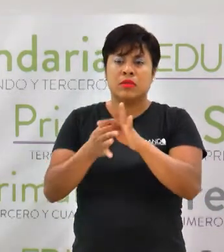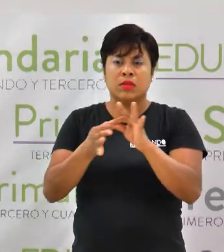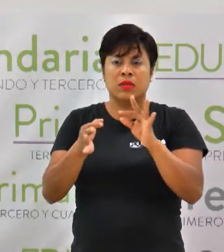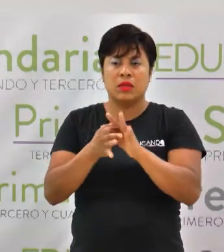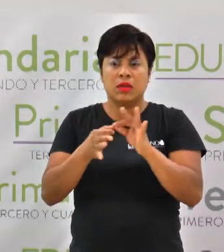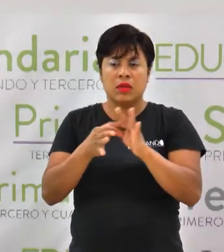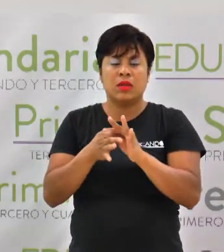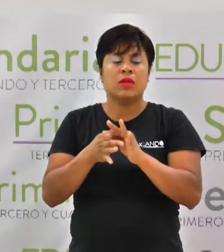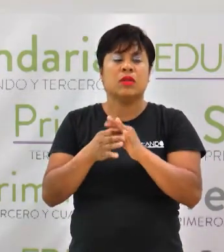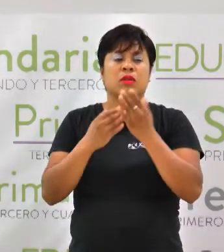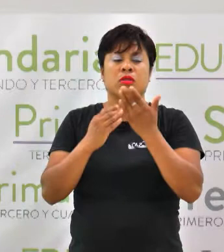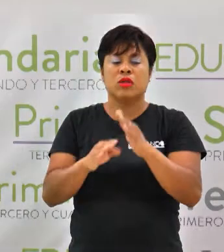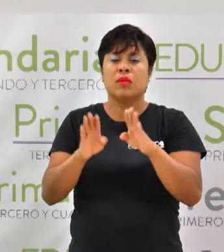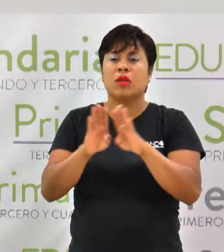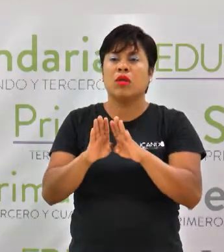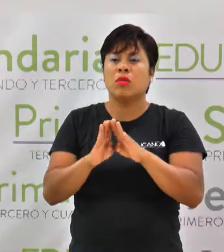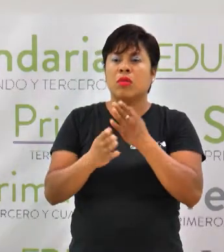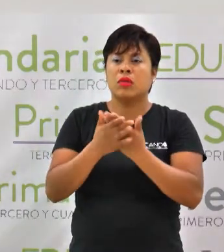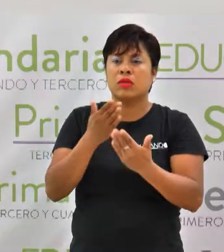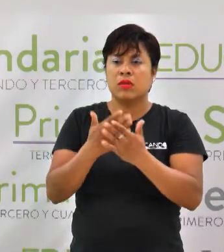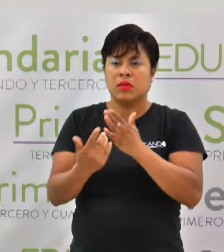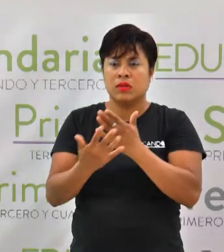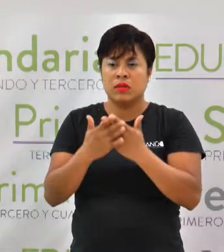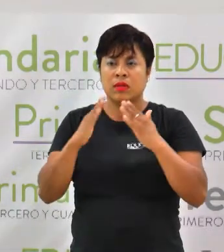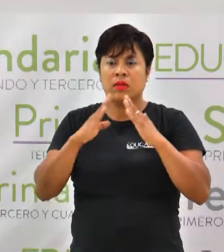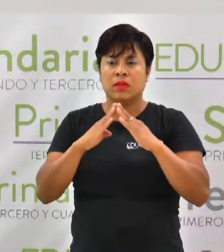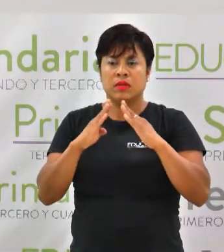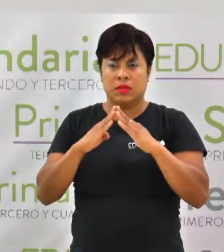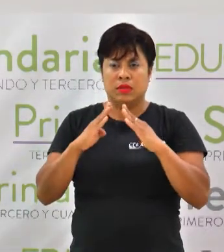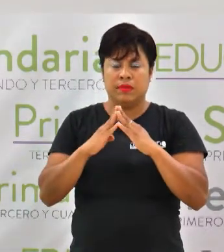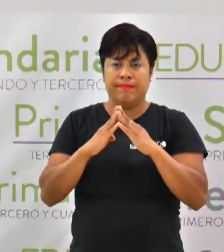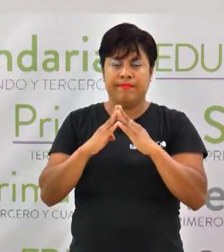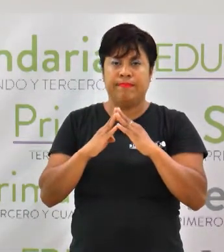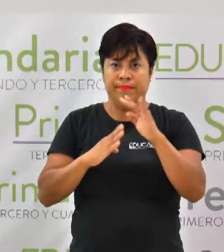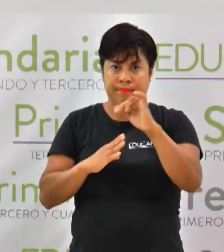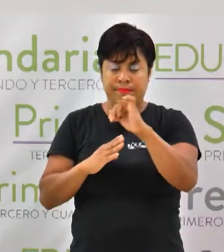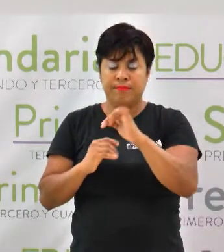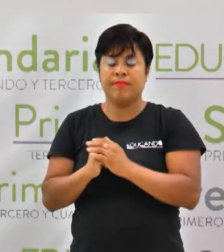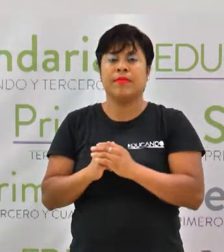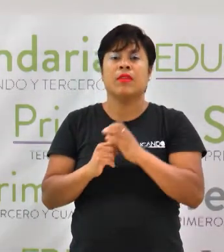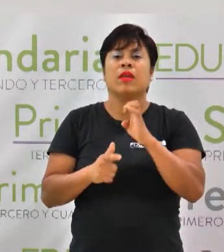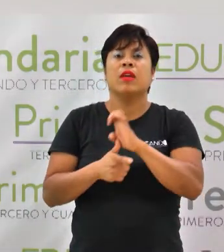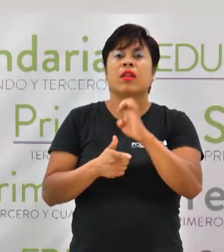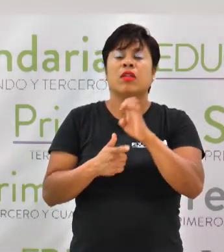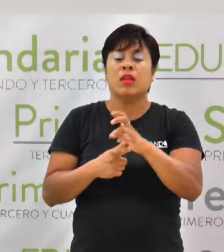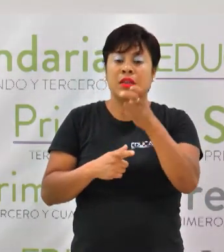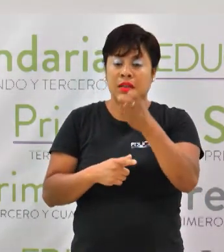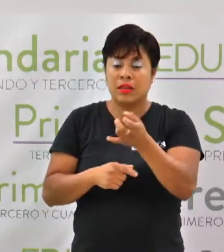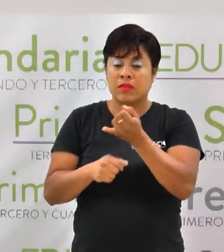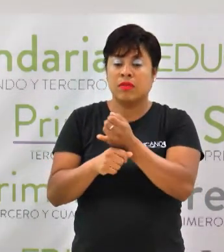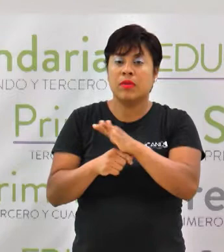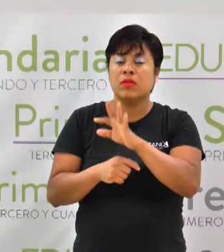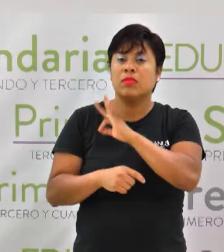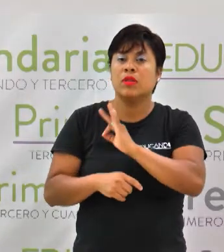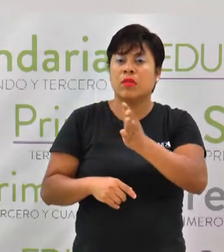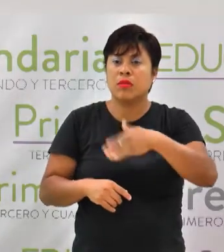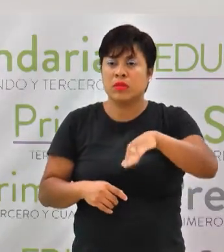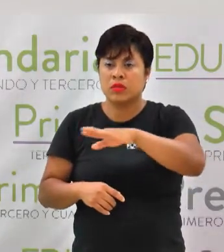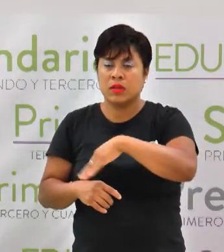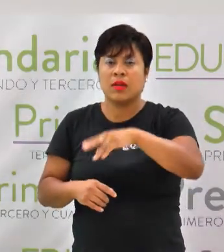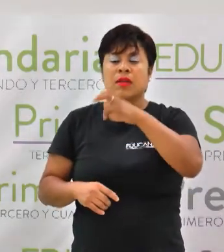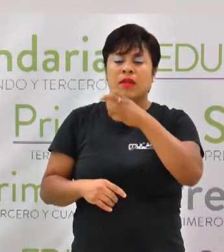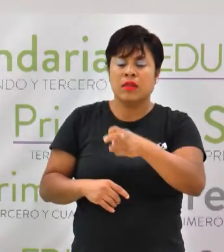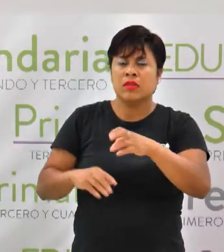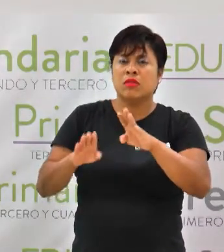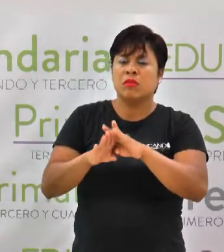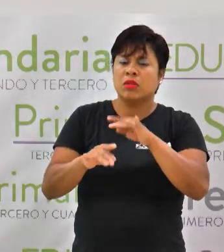hable de cómo se elaboran las casas, ¿verdad? Entonces, esta información la podemos buscar